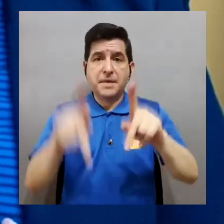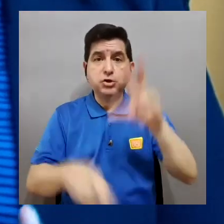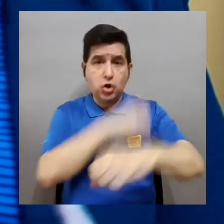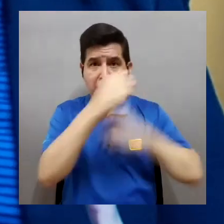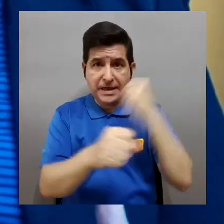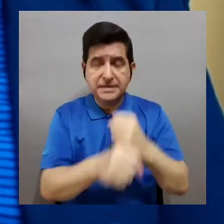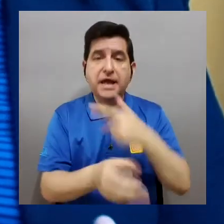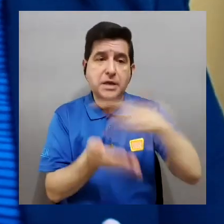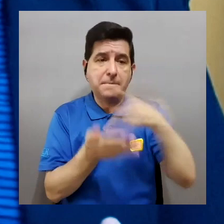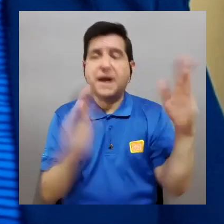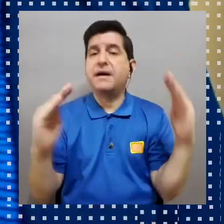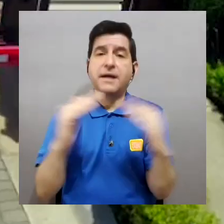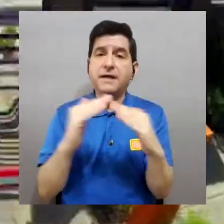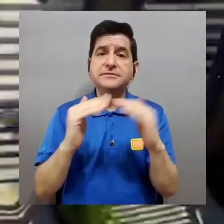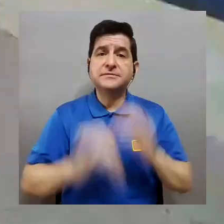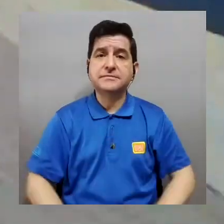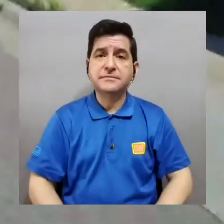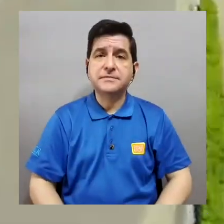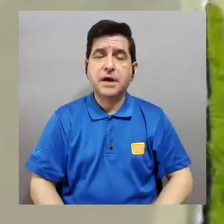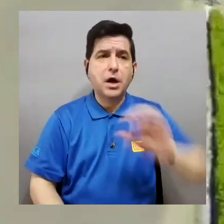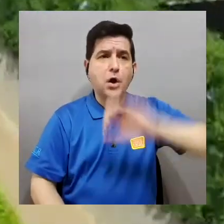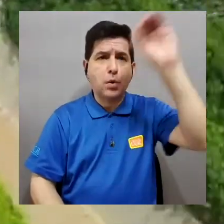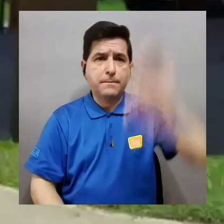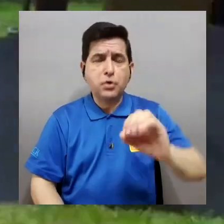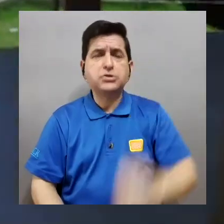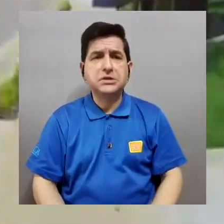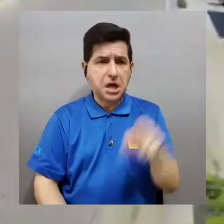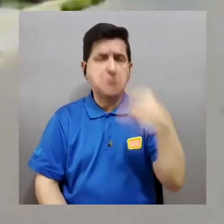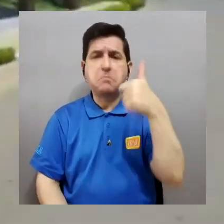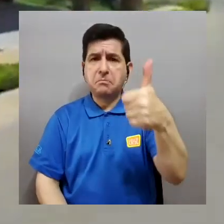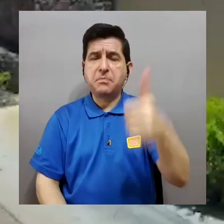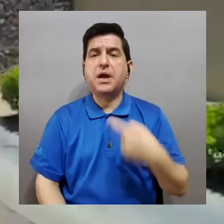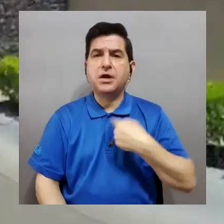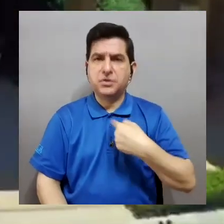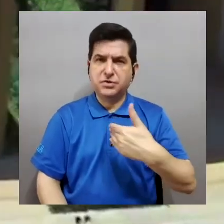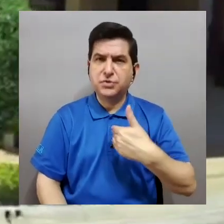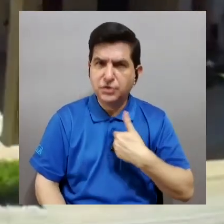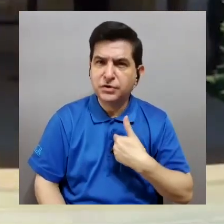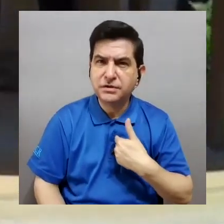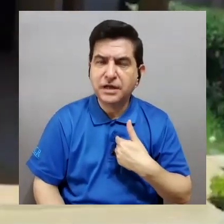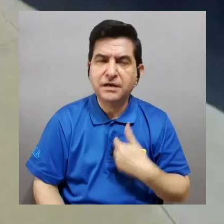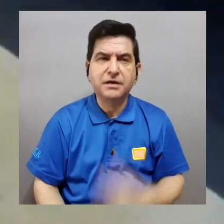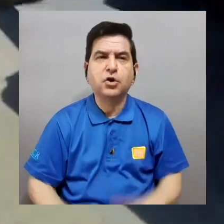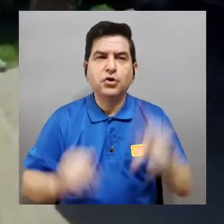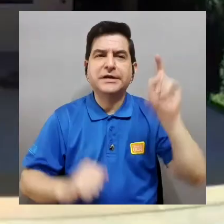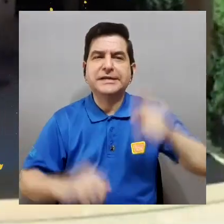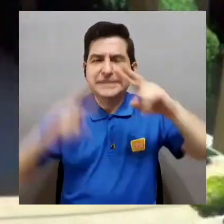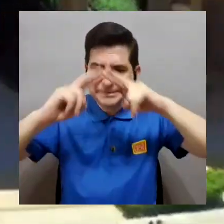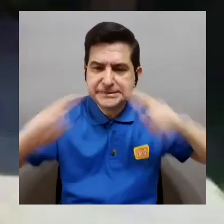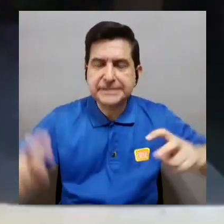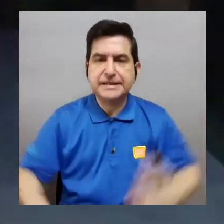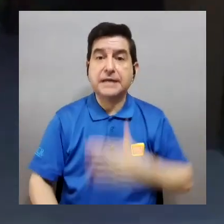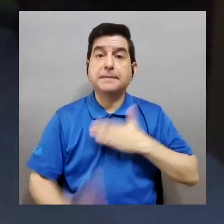en 30 años cancela su vivienda con una tasa bastante atractiva. Entonces ahí es donde yo tengo que